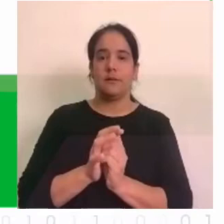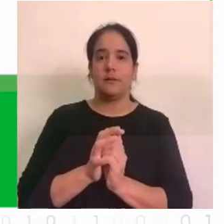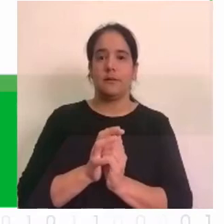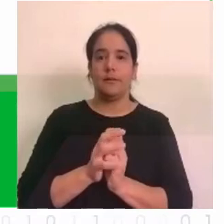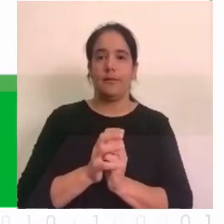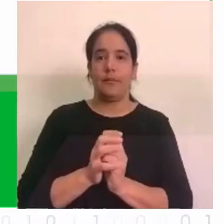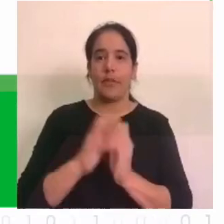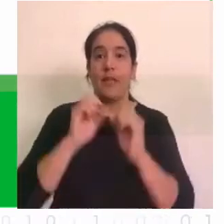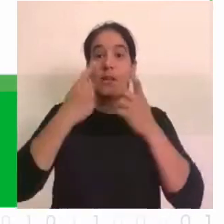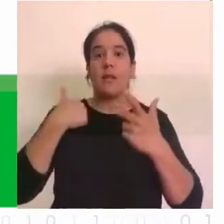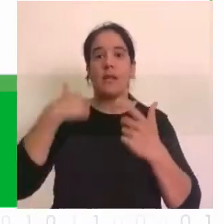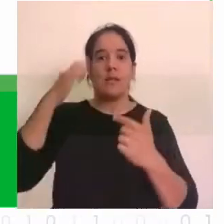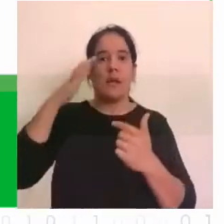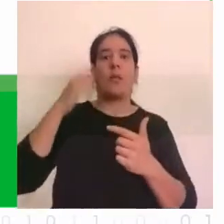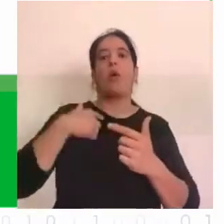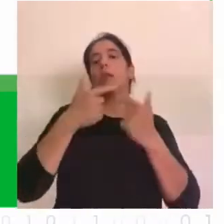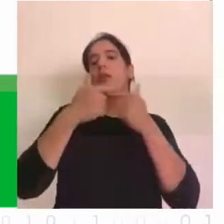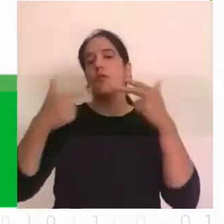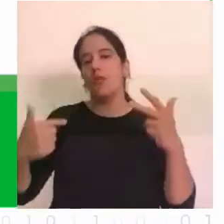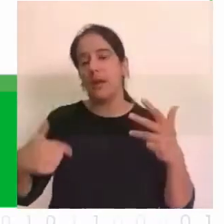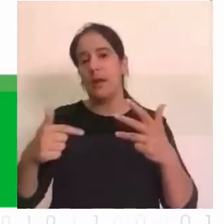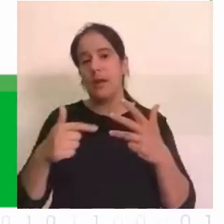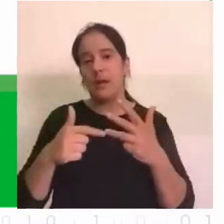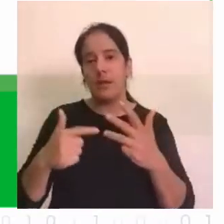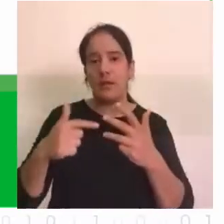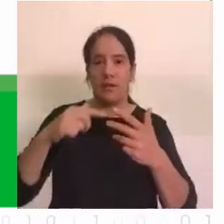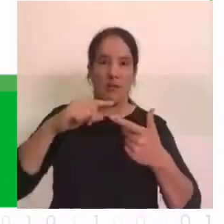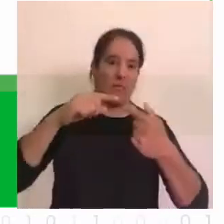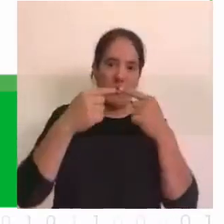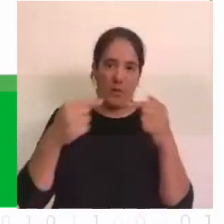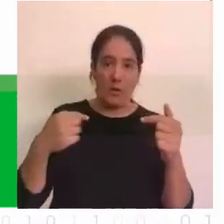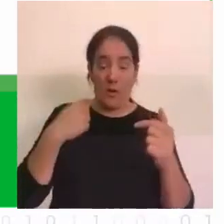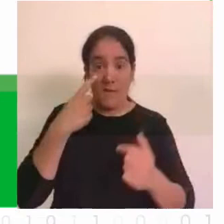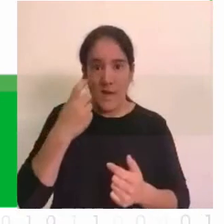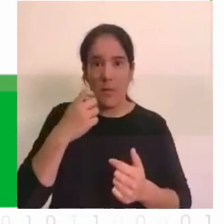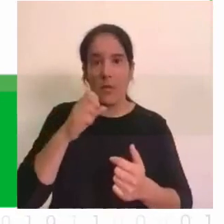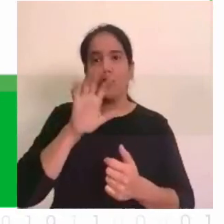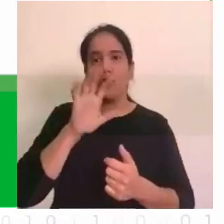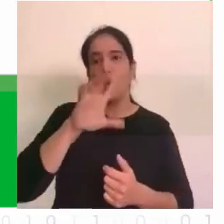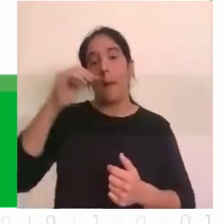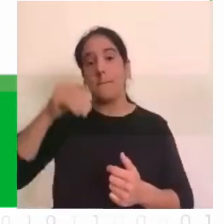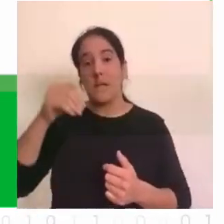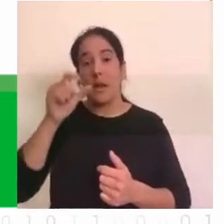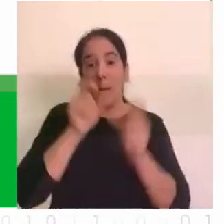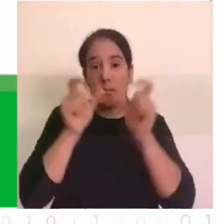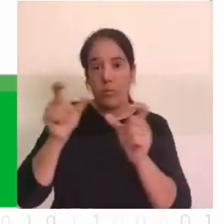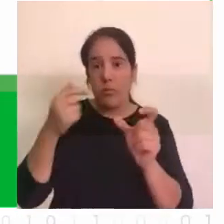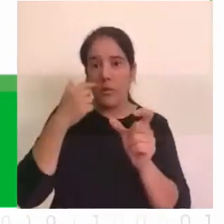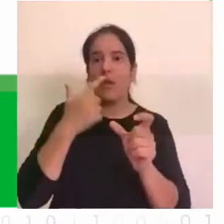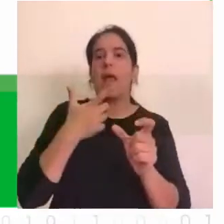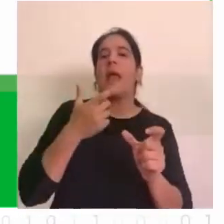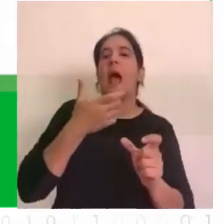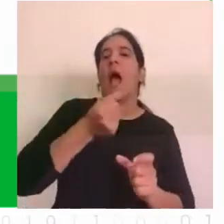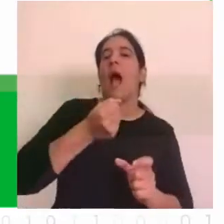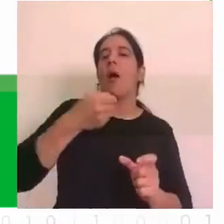donde esta población tiene variación, y nos fijamos en estos 50.000 lugares, qué pares de letras tenemos, y esa es mi matriz de